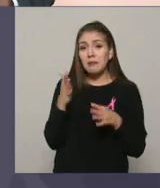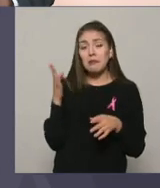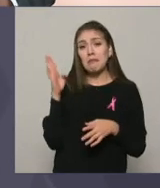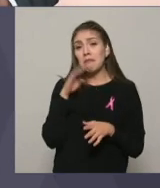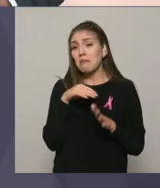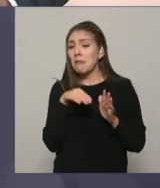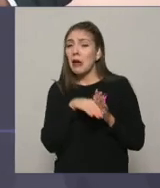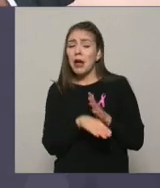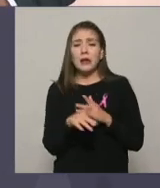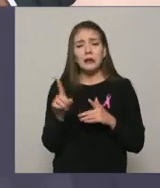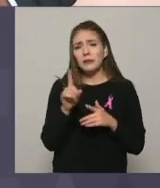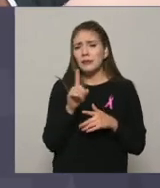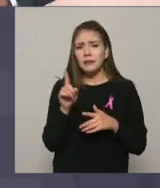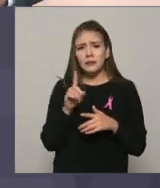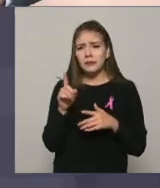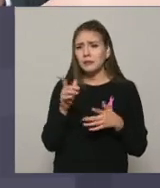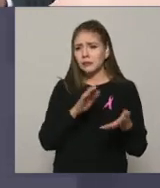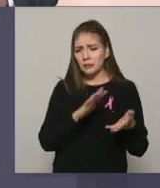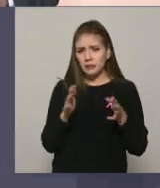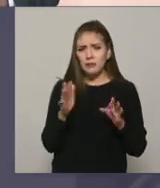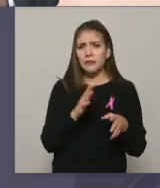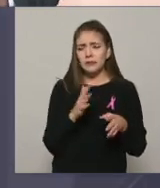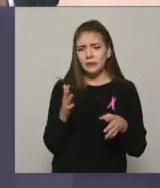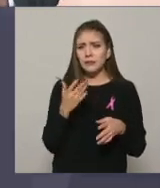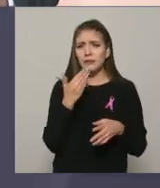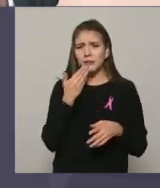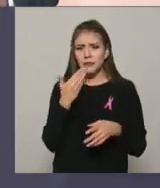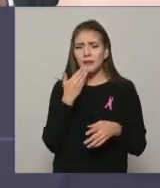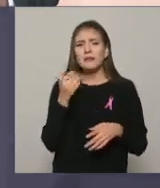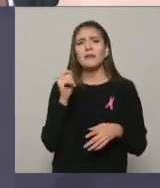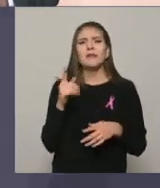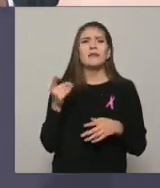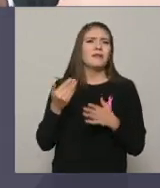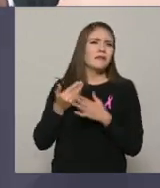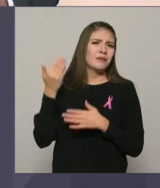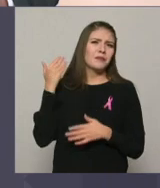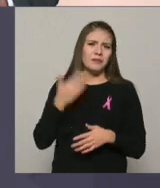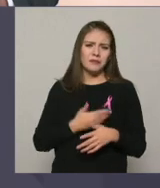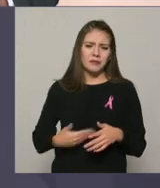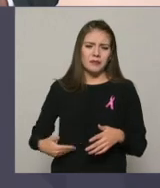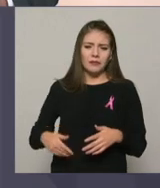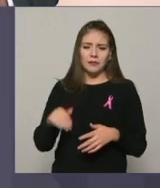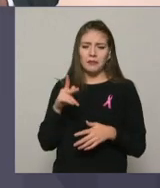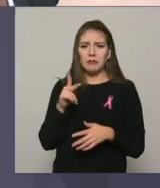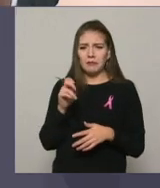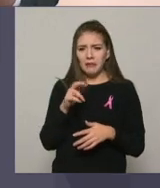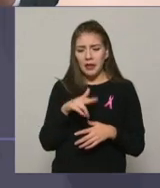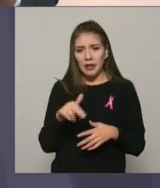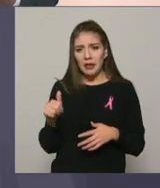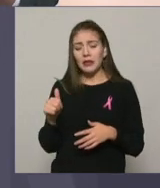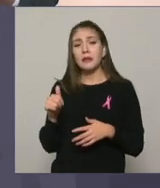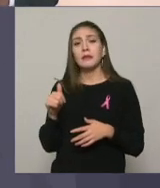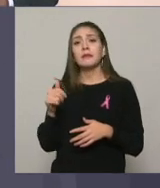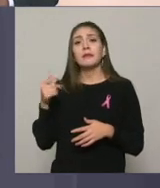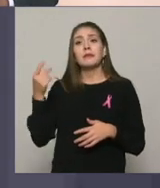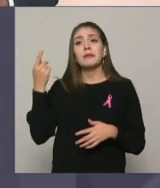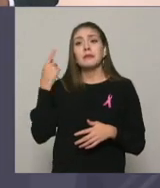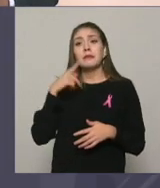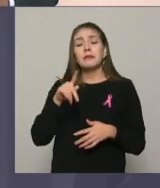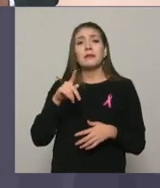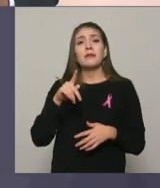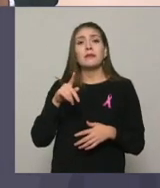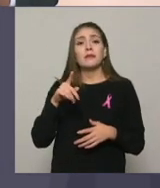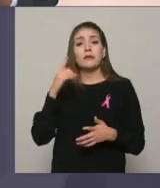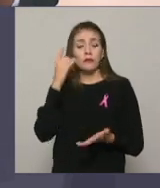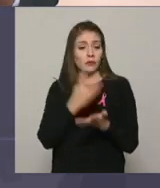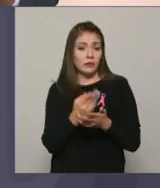que venía ocurriendo en los últimos años de Peña Nieto y este año. Pero no solo se necesita eso, no